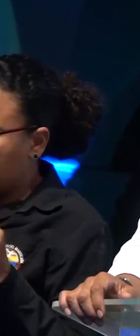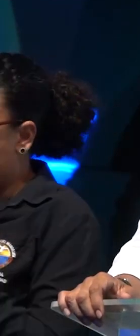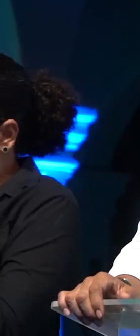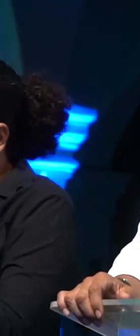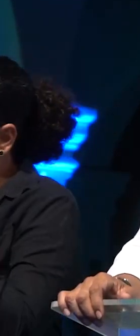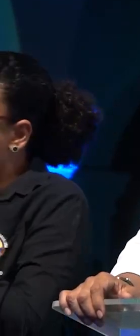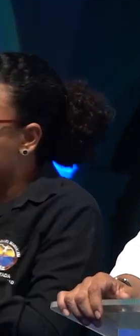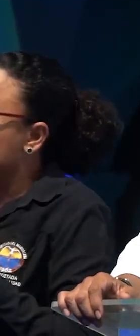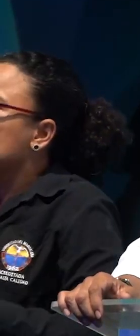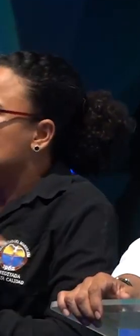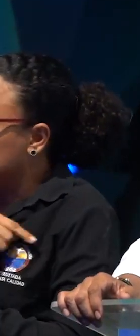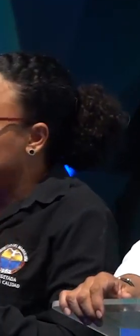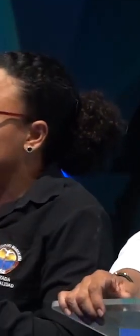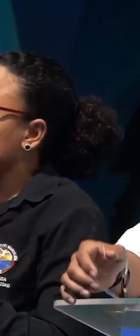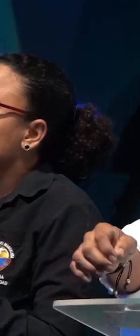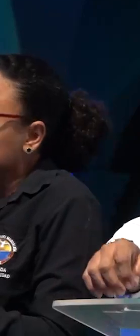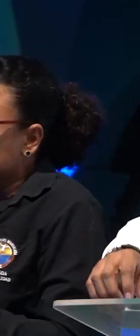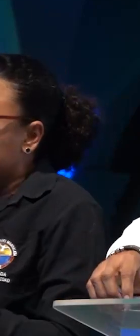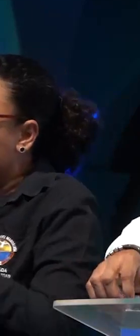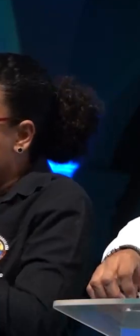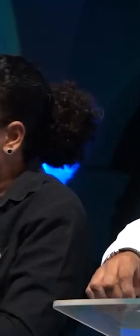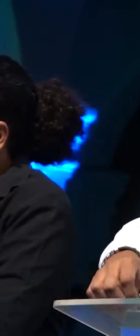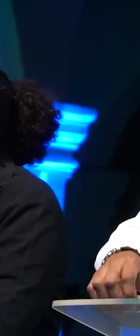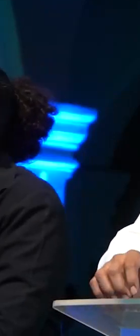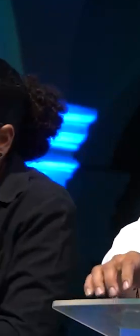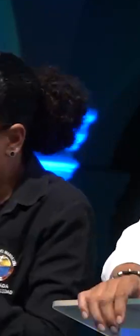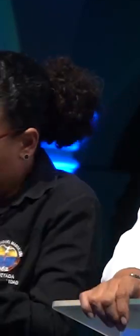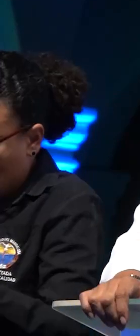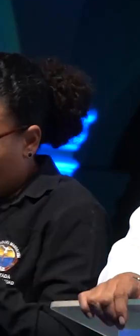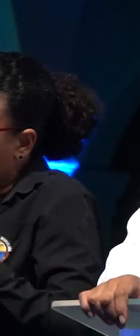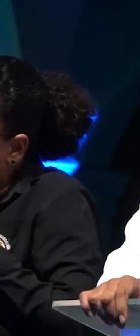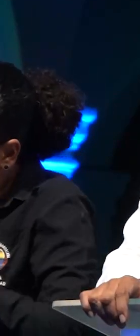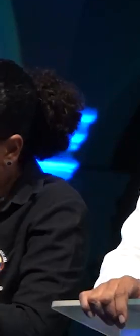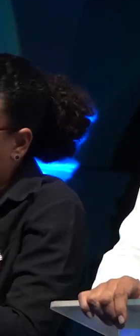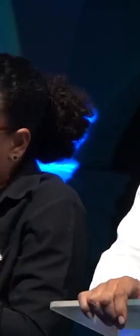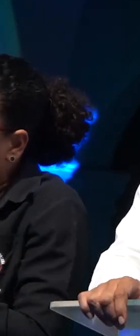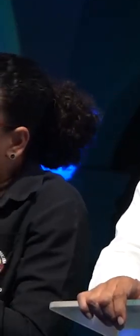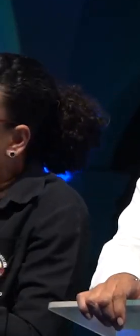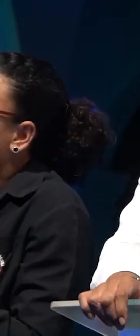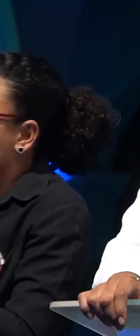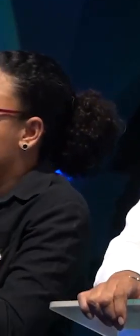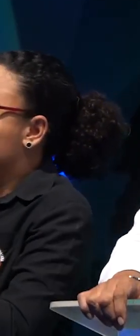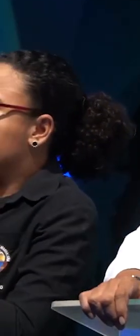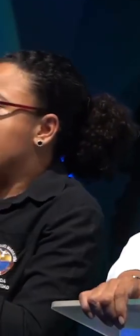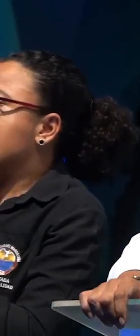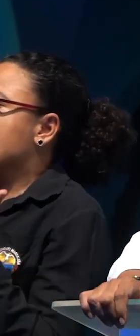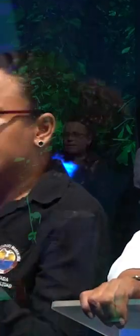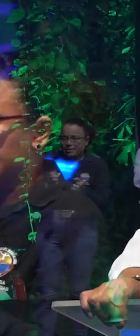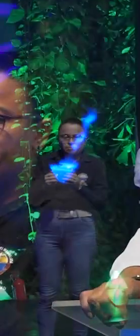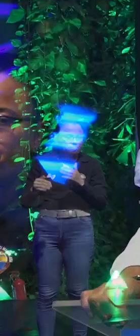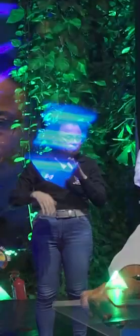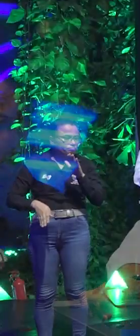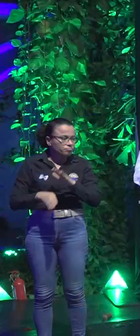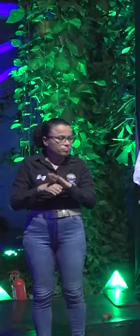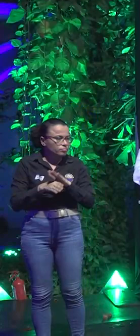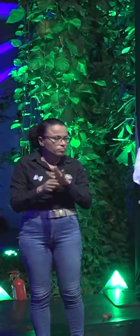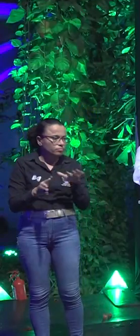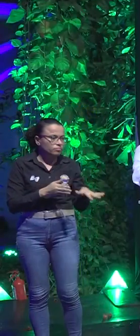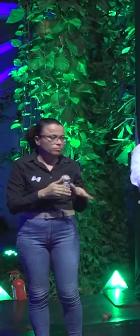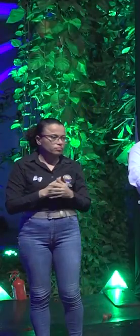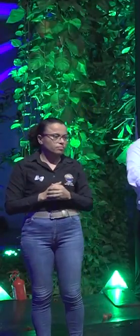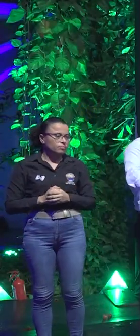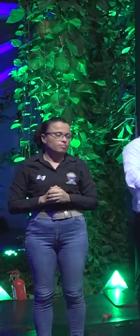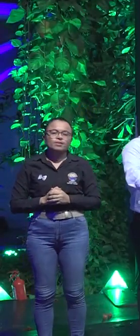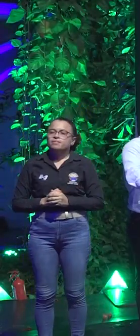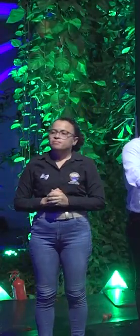cosas significativas a pesar de. Nunca nos detenemos y siempre estamos tratando de avanzar. Sigamos. Y